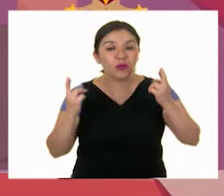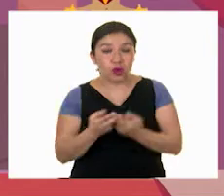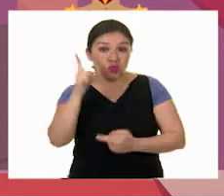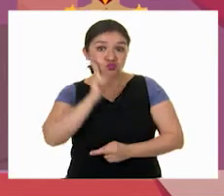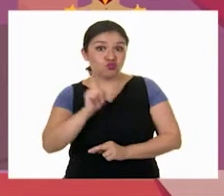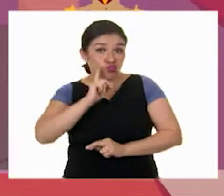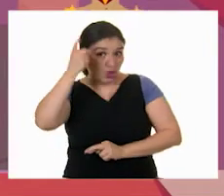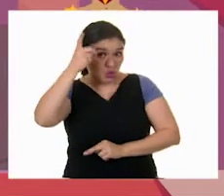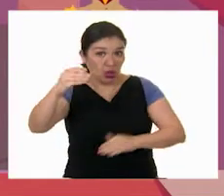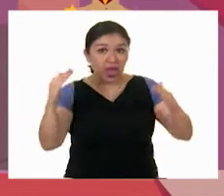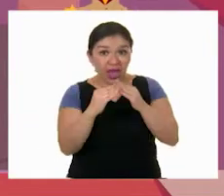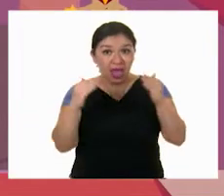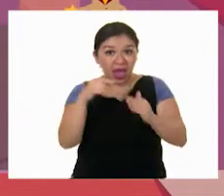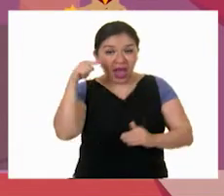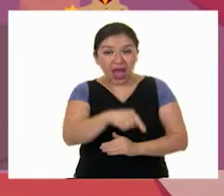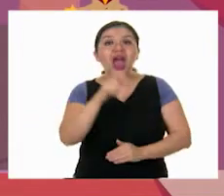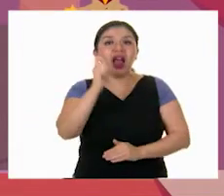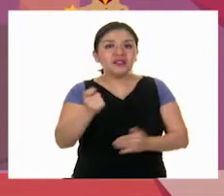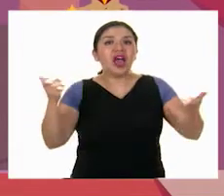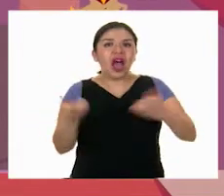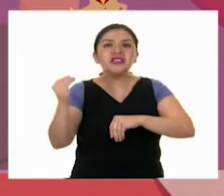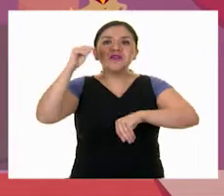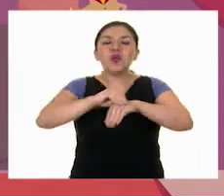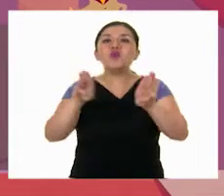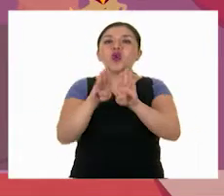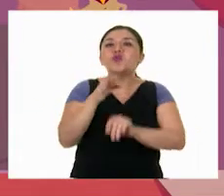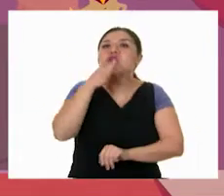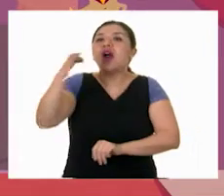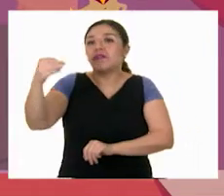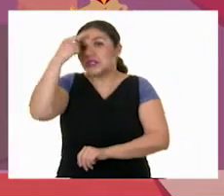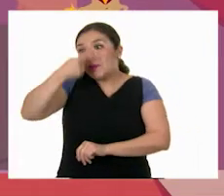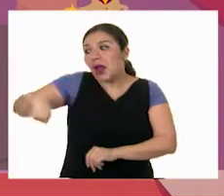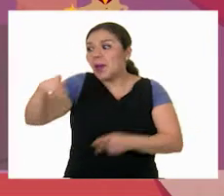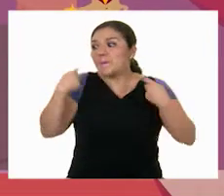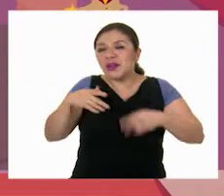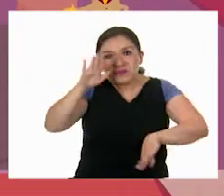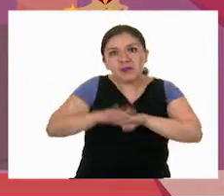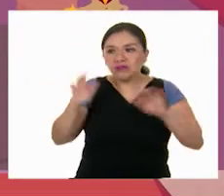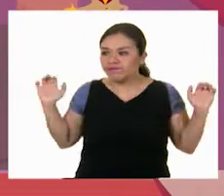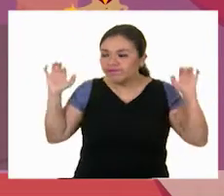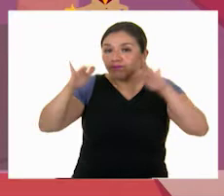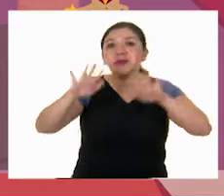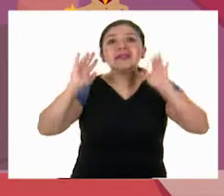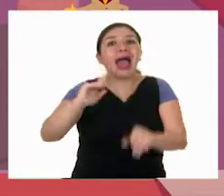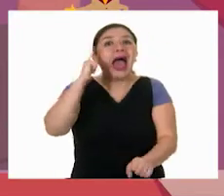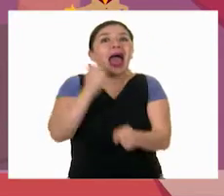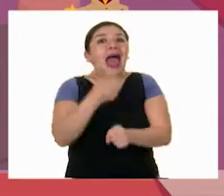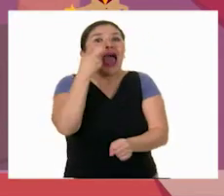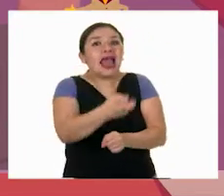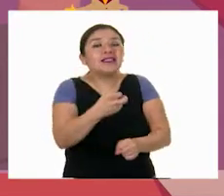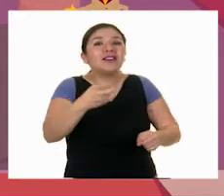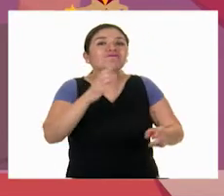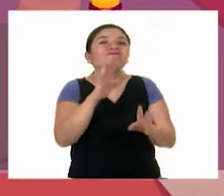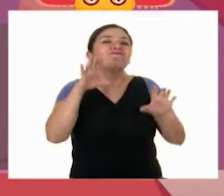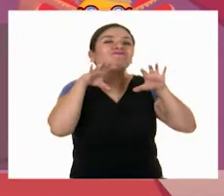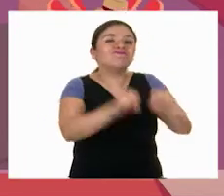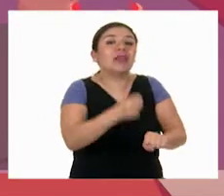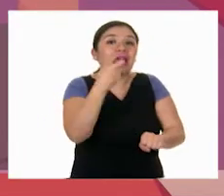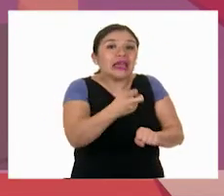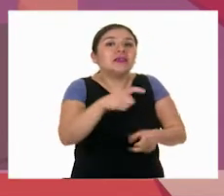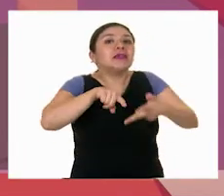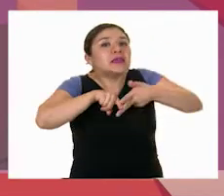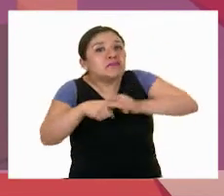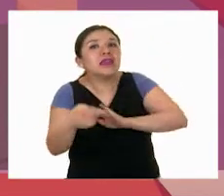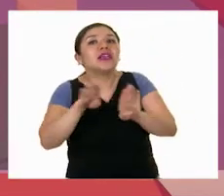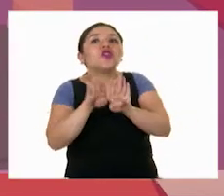políticas. Doña Josefa Ortiz de Domínguez fue quien hizo que se diera aviso a los demás libertadores de que se había descubierto la